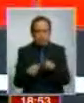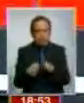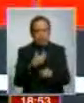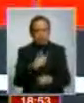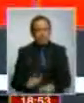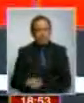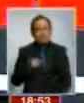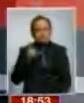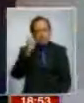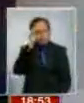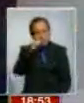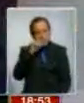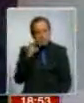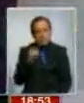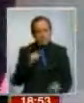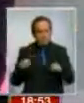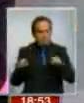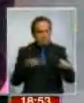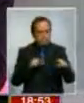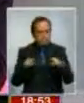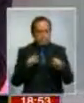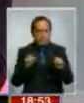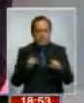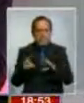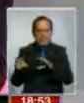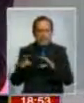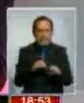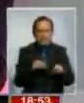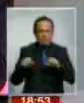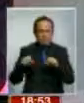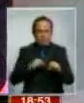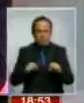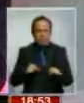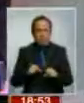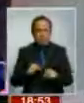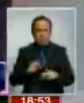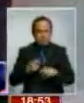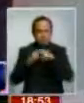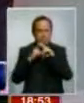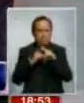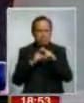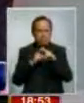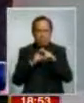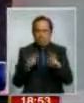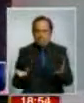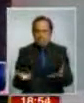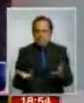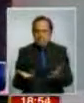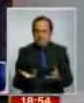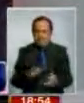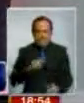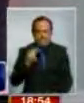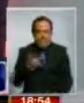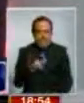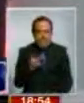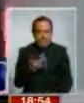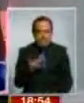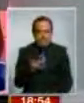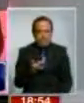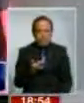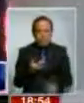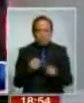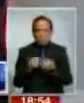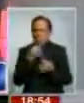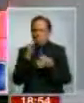un buen gobierno? En la gestión, en la recuperación del terremoto. La reconstrucción es una cuestión valiosísima y que se